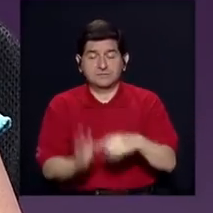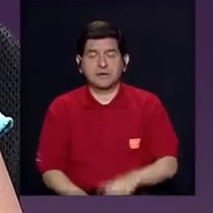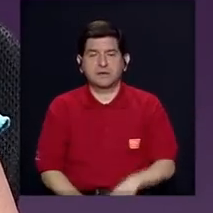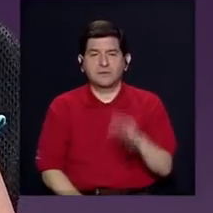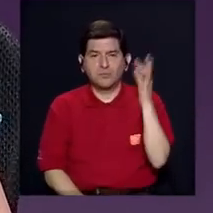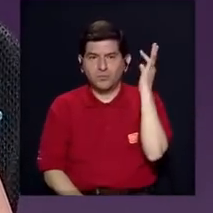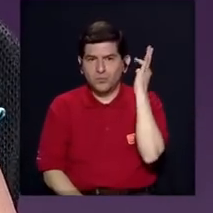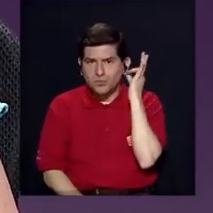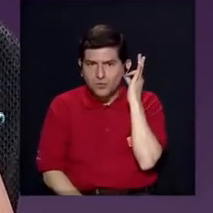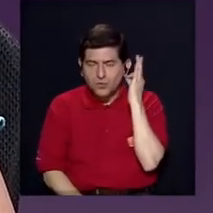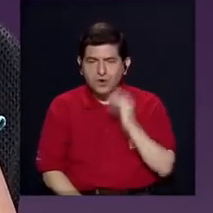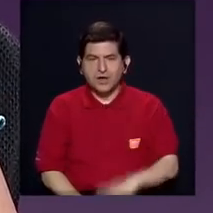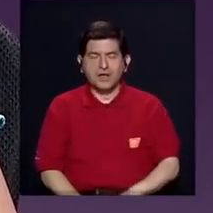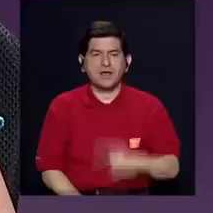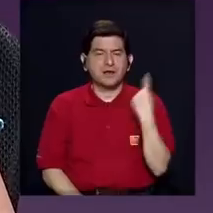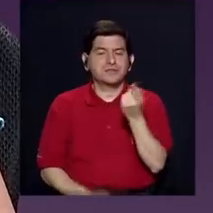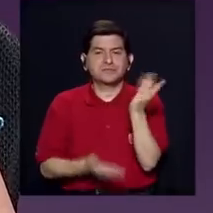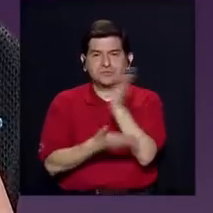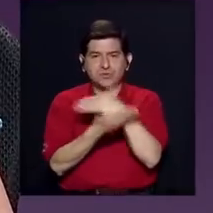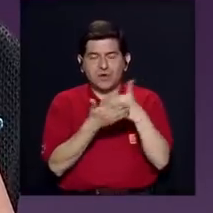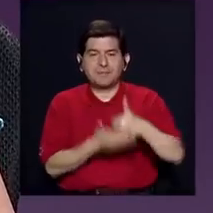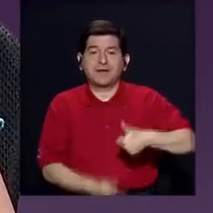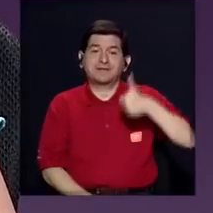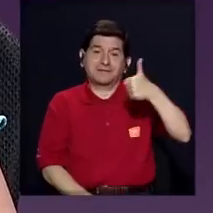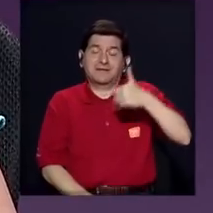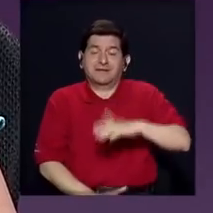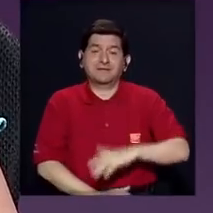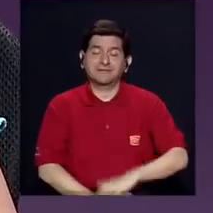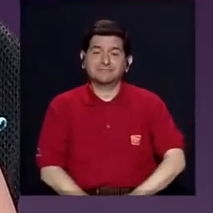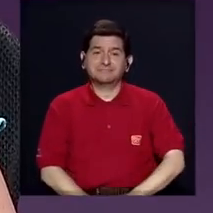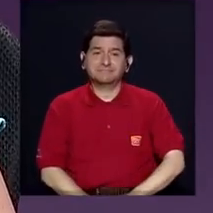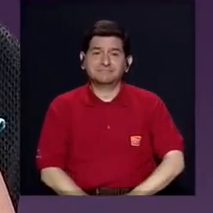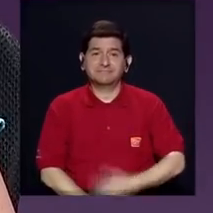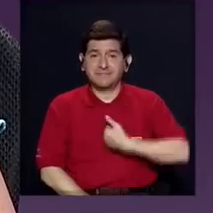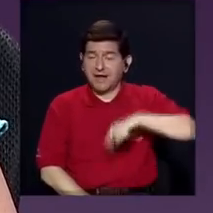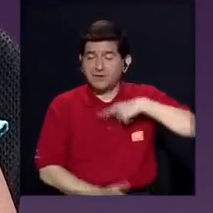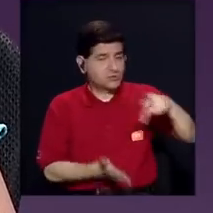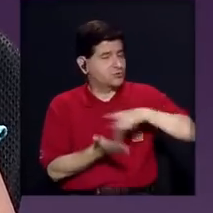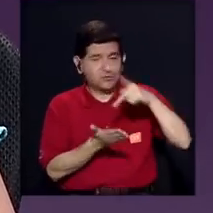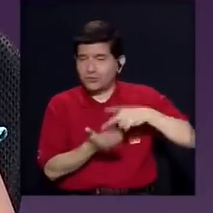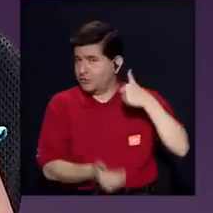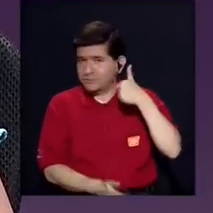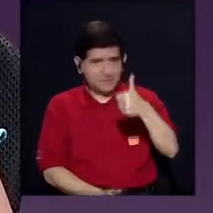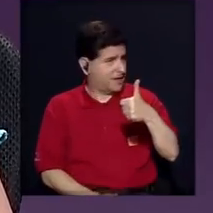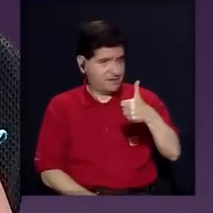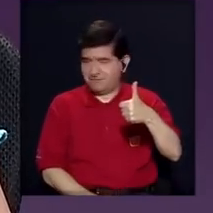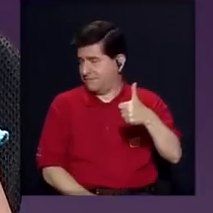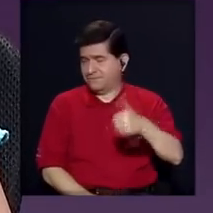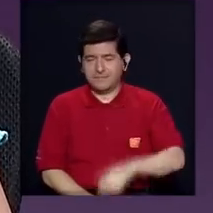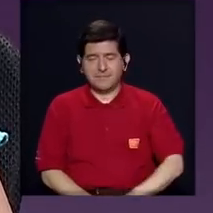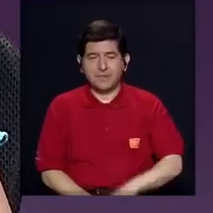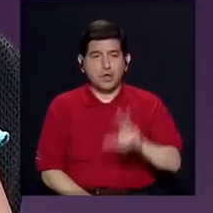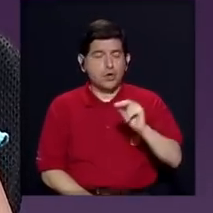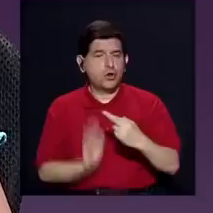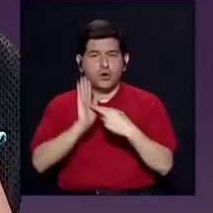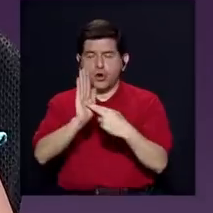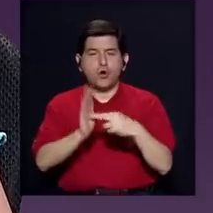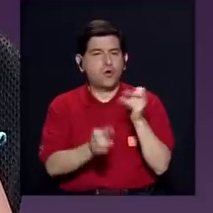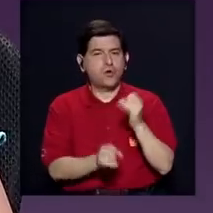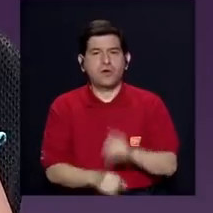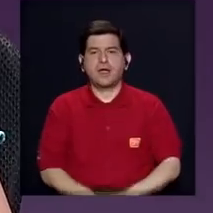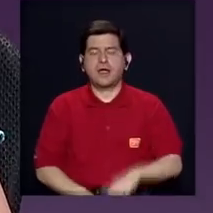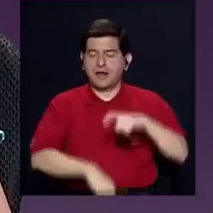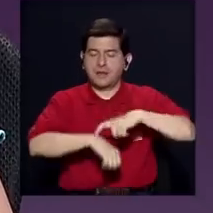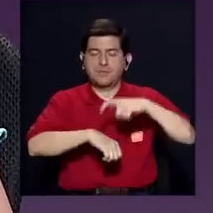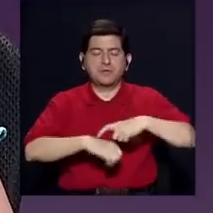es la única parte donde salimos ganadoras verdad no nos pagan bien no estamos representadas en las instancias